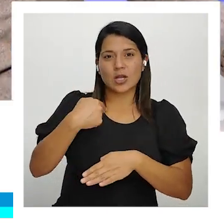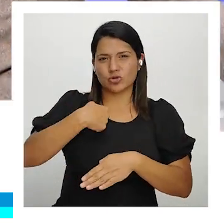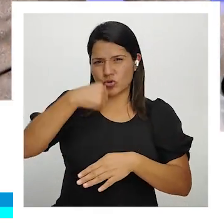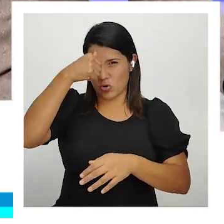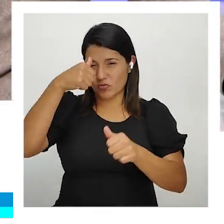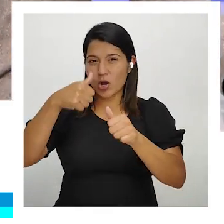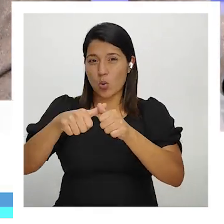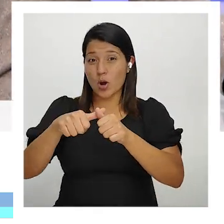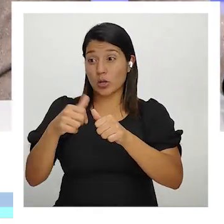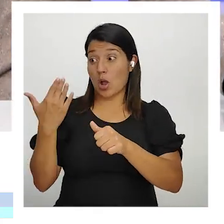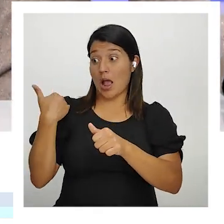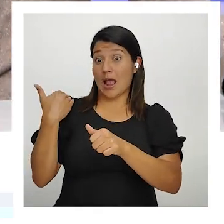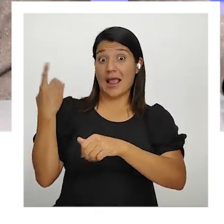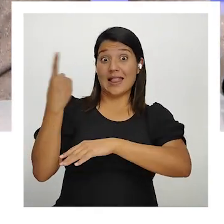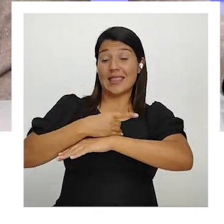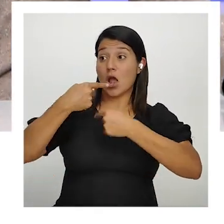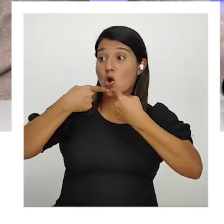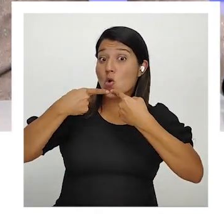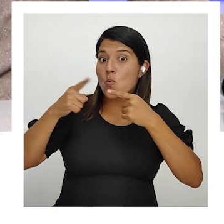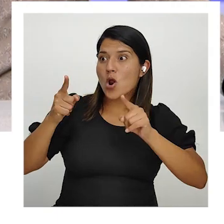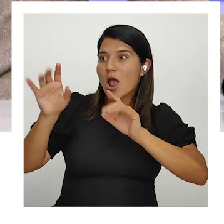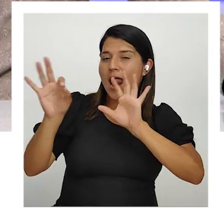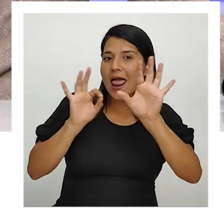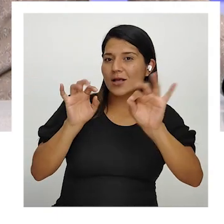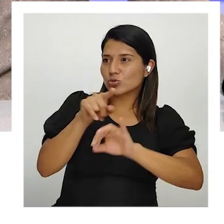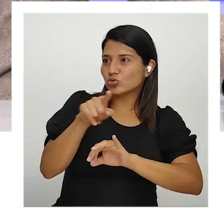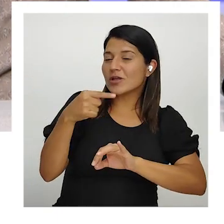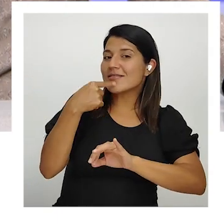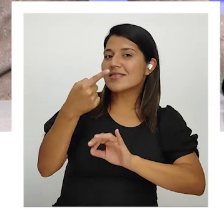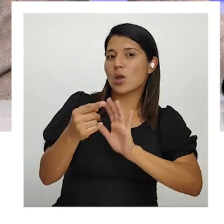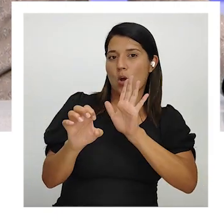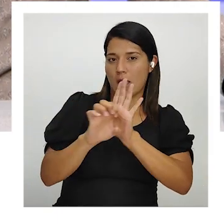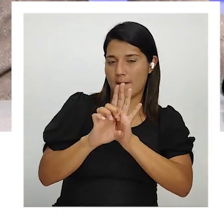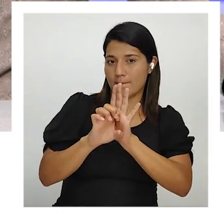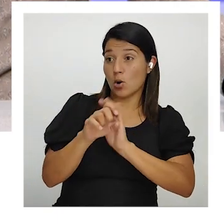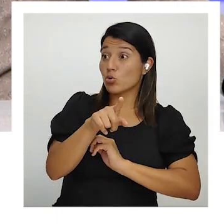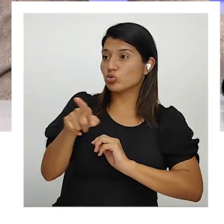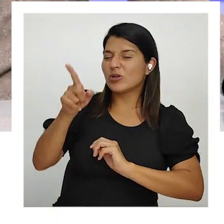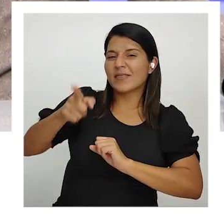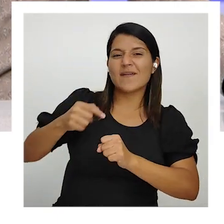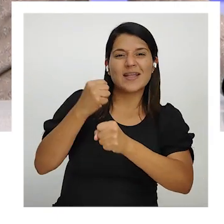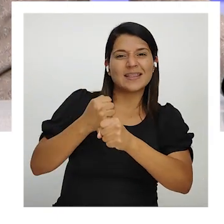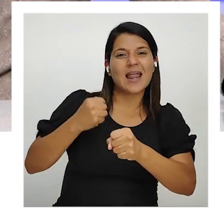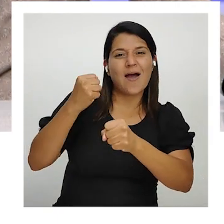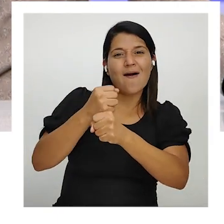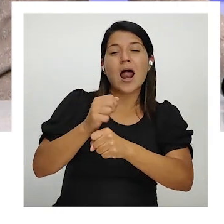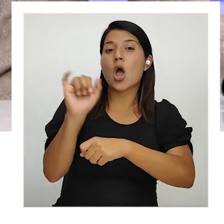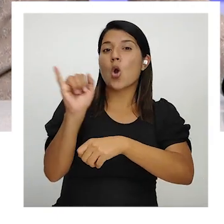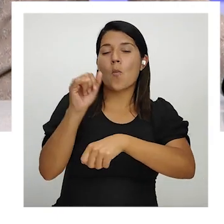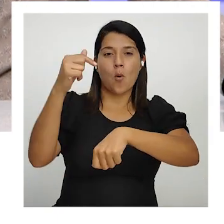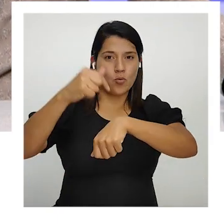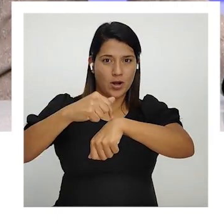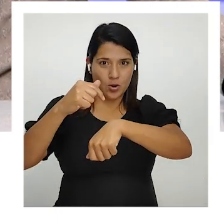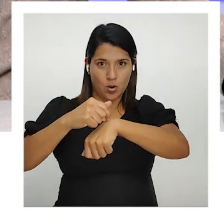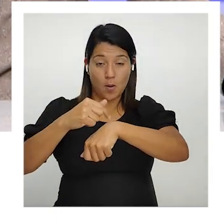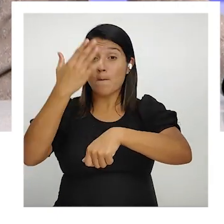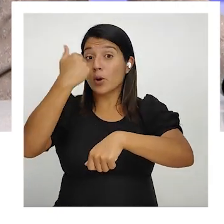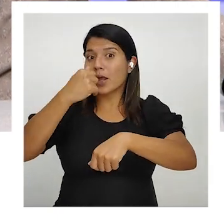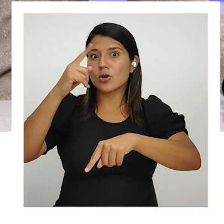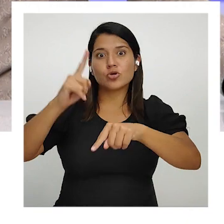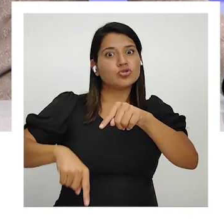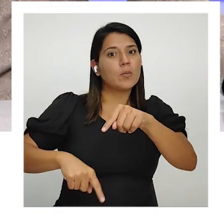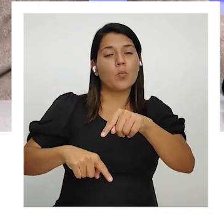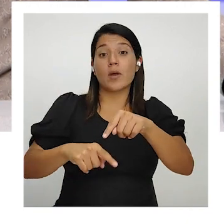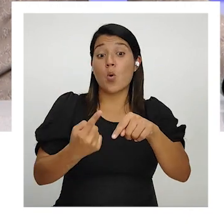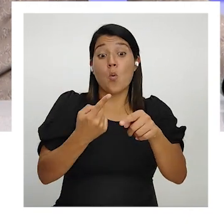convocatoria de elecciones, usted puso un ejemplo, que era que ustedes tienen que ir trabajando como en un reloj, porque no se puede atrasar un proceso,